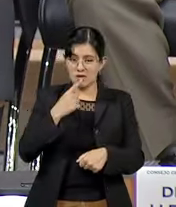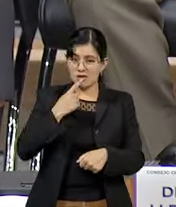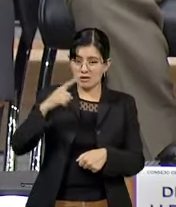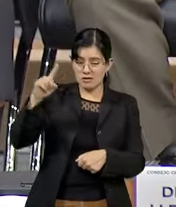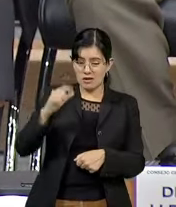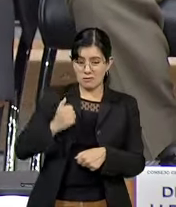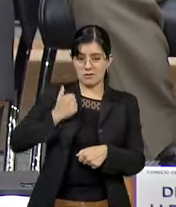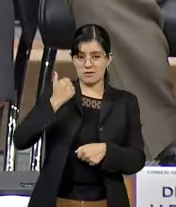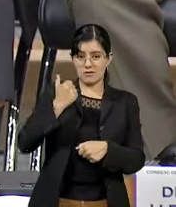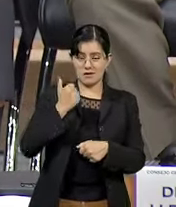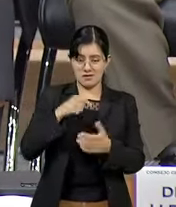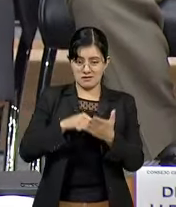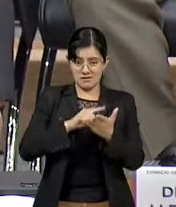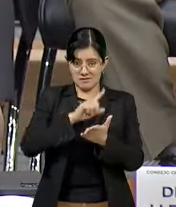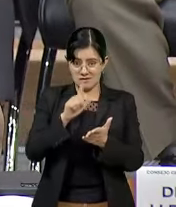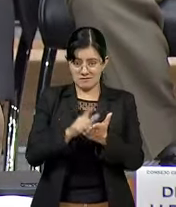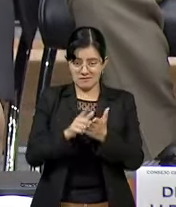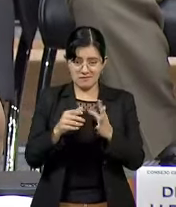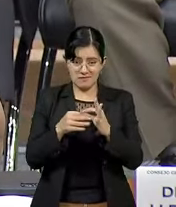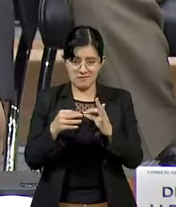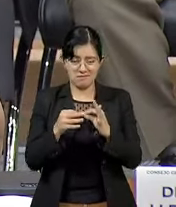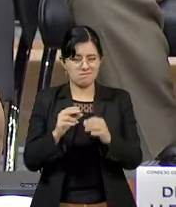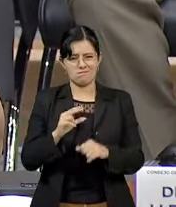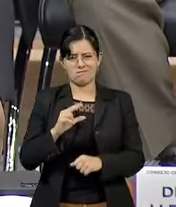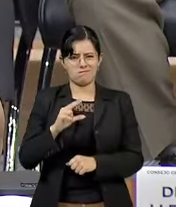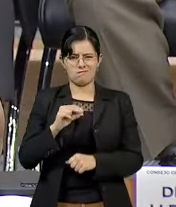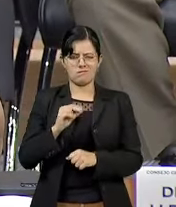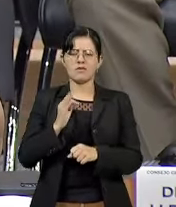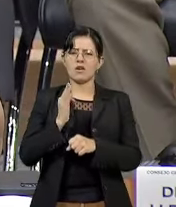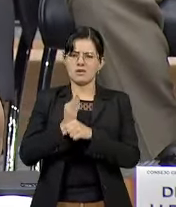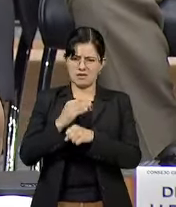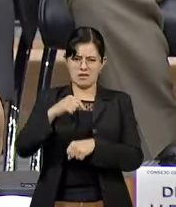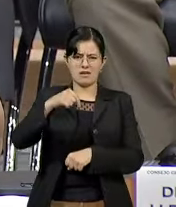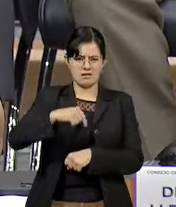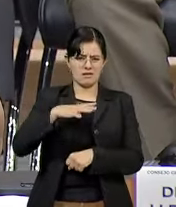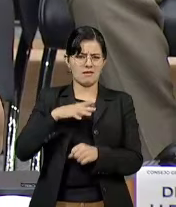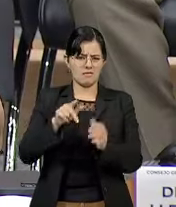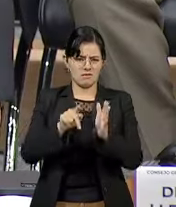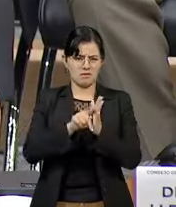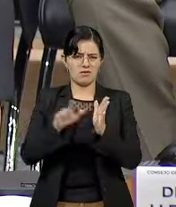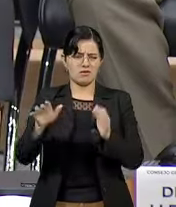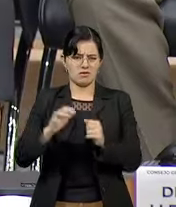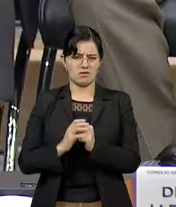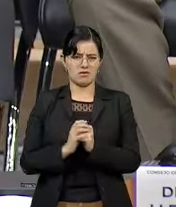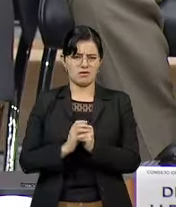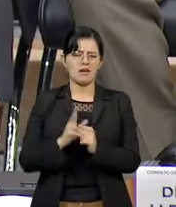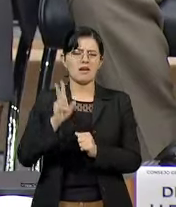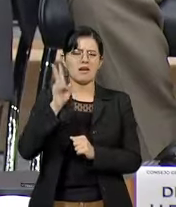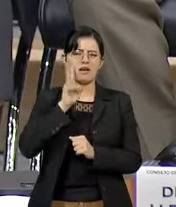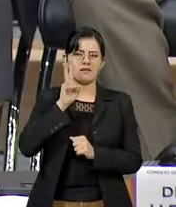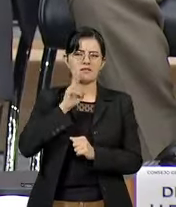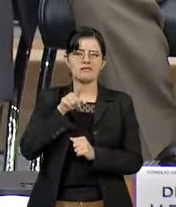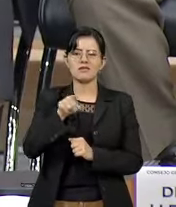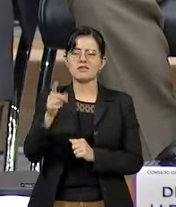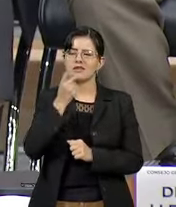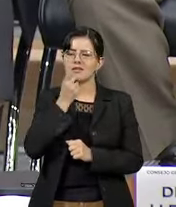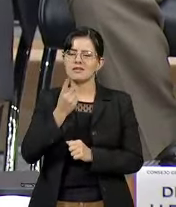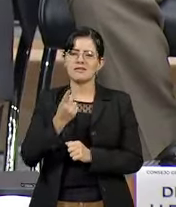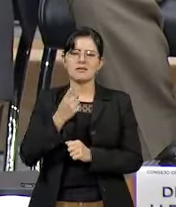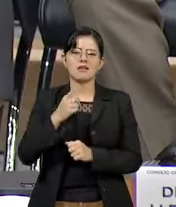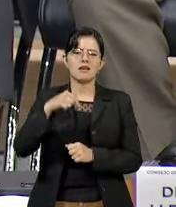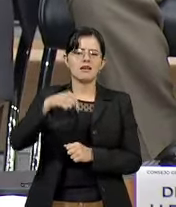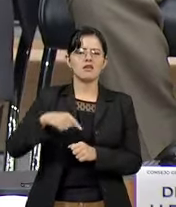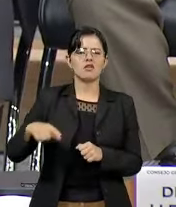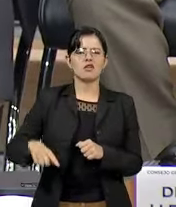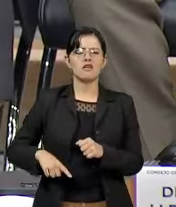nada aquí hay periodistas que me diga alguien que no haya emitido una crítica con respecto a este